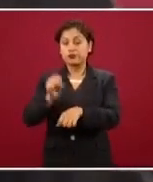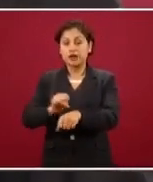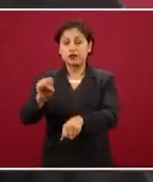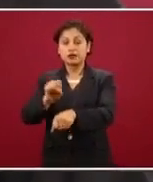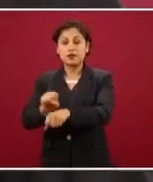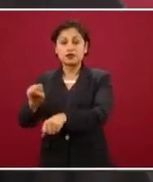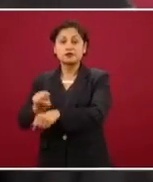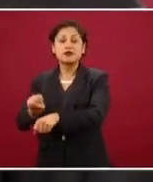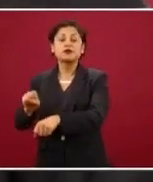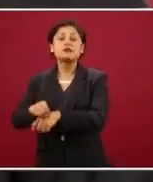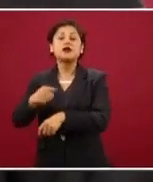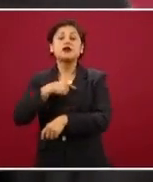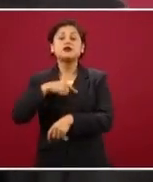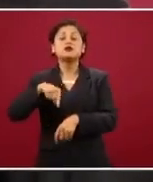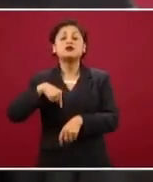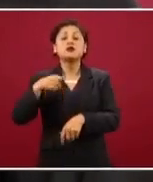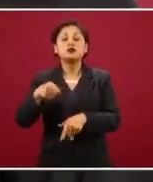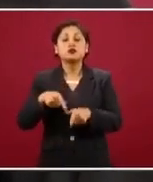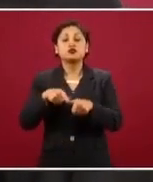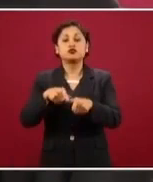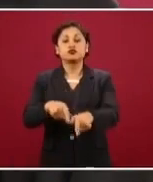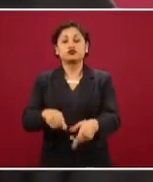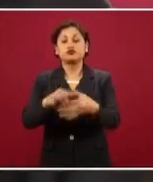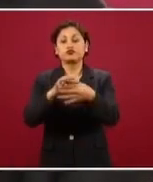los que vendían los medicamentos